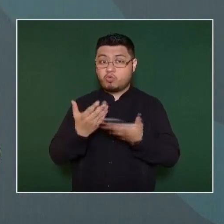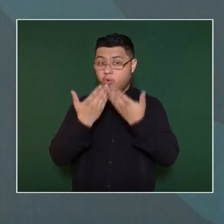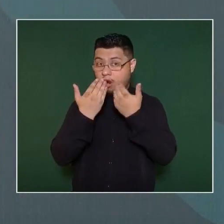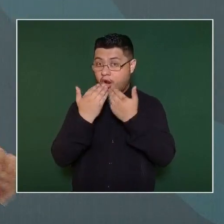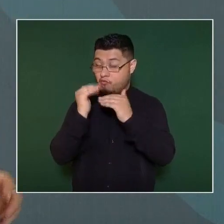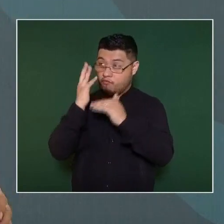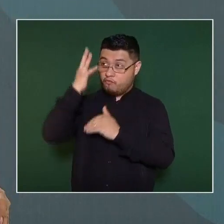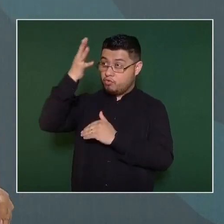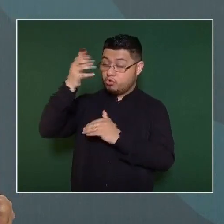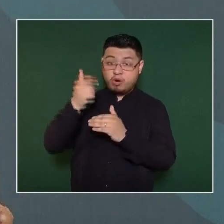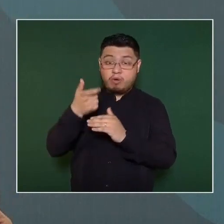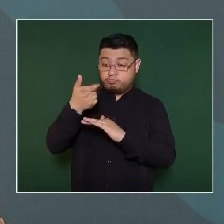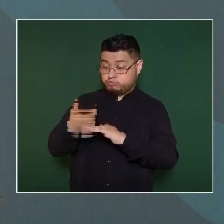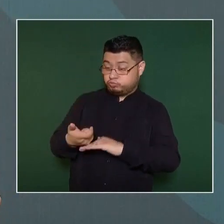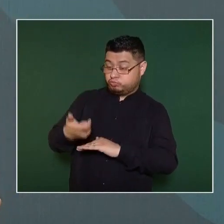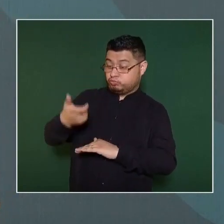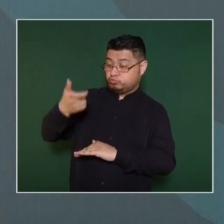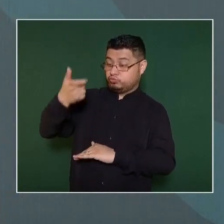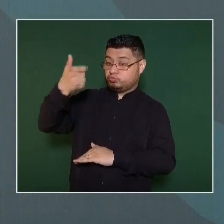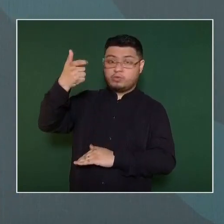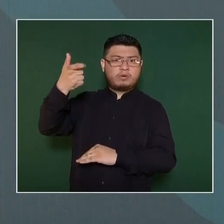costos elevados.